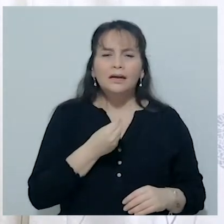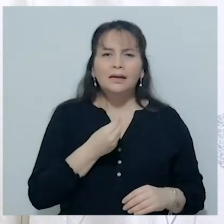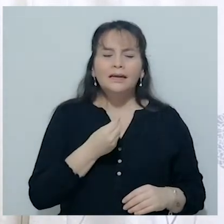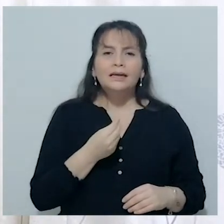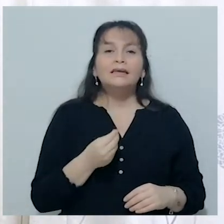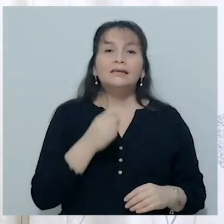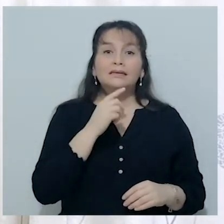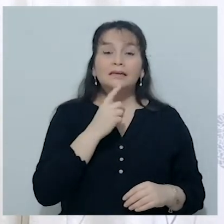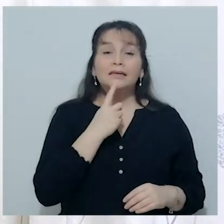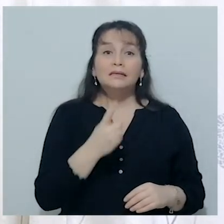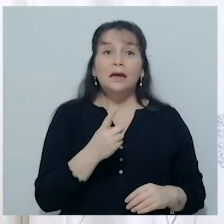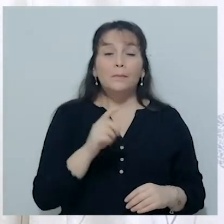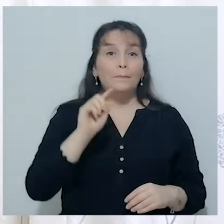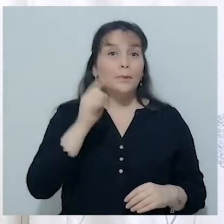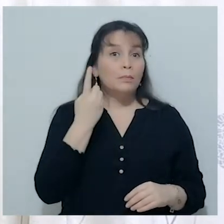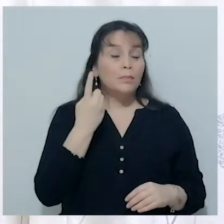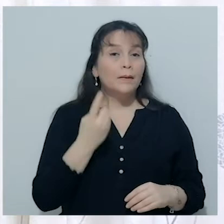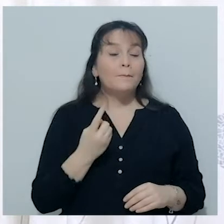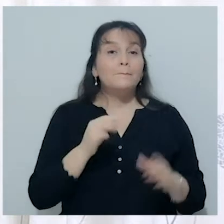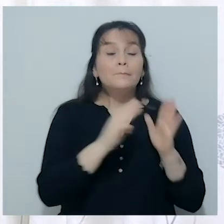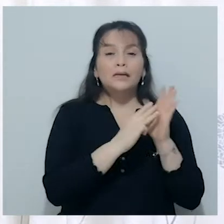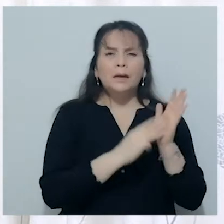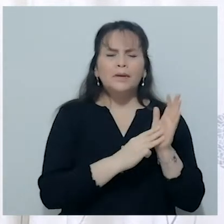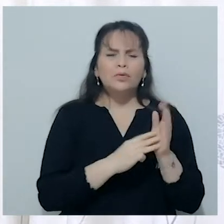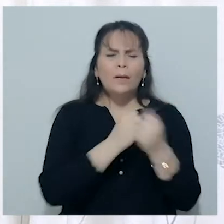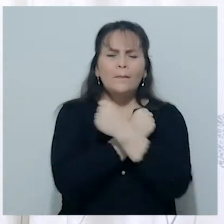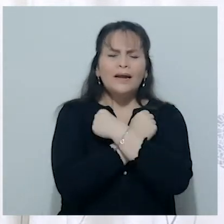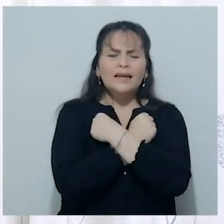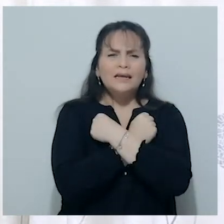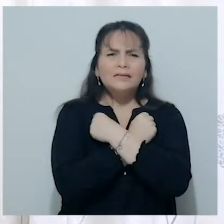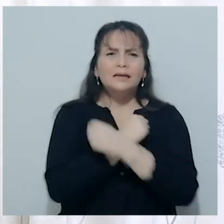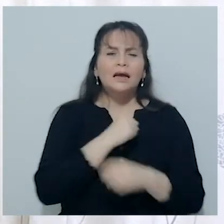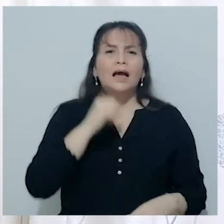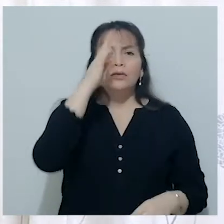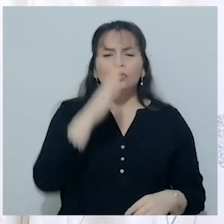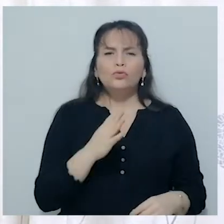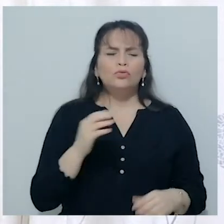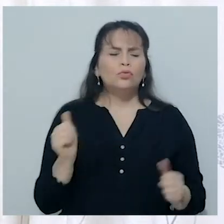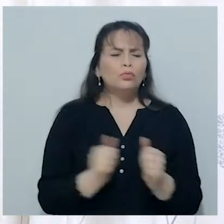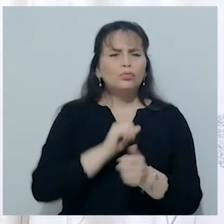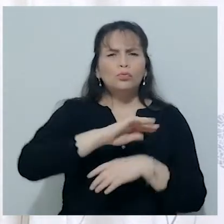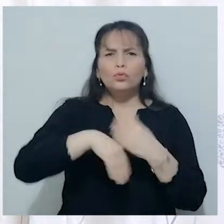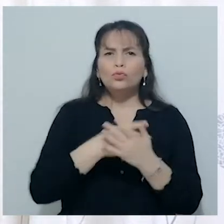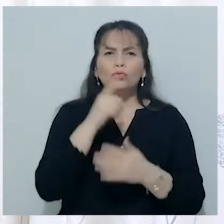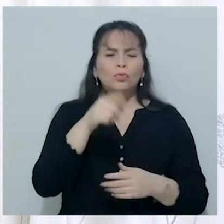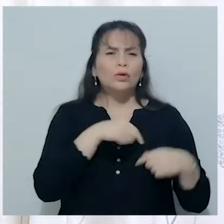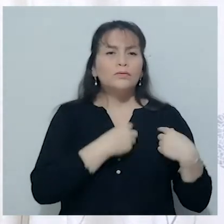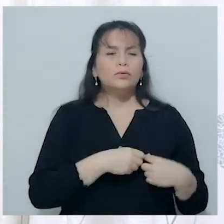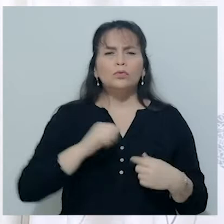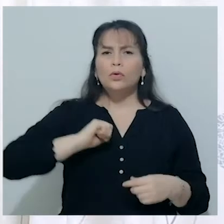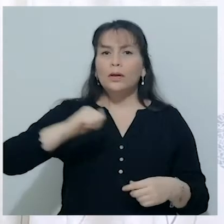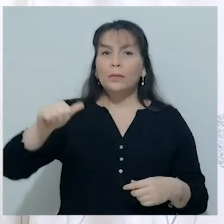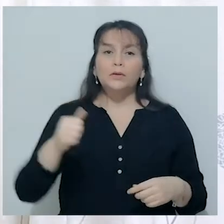primer mandamiento, amarás al Señor tu Dios de todo tu corazón, con toda tu alma y con todas tus